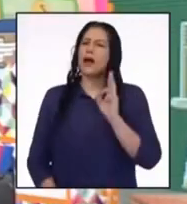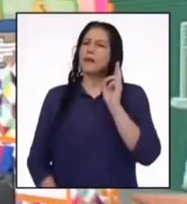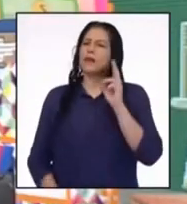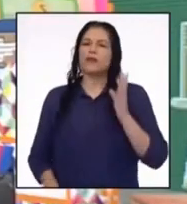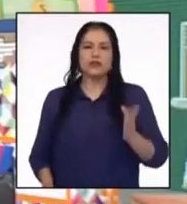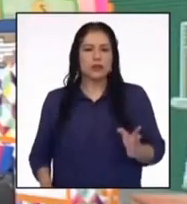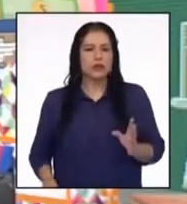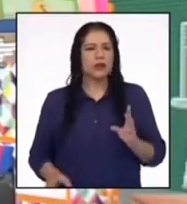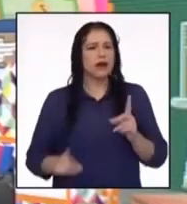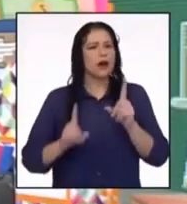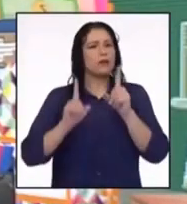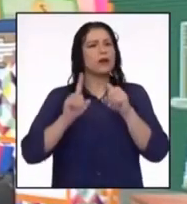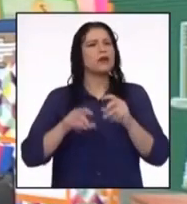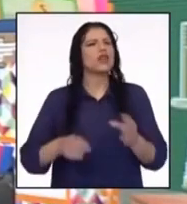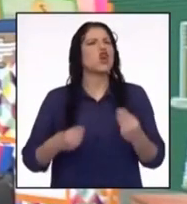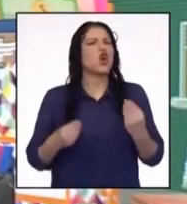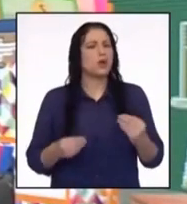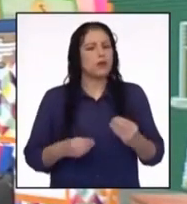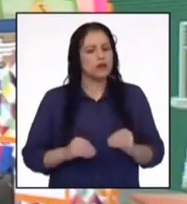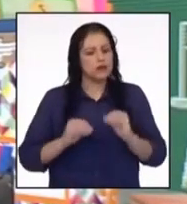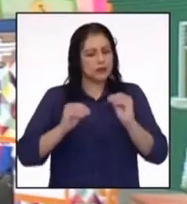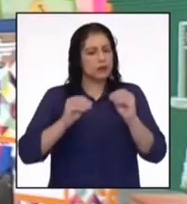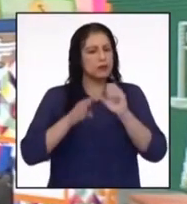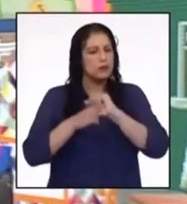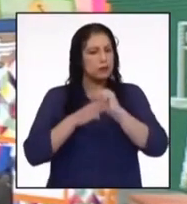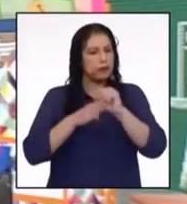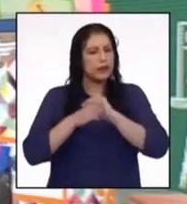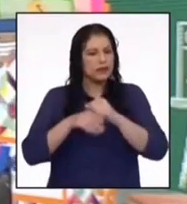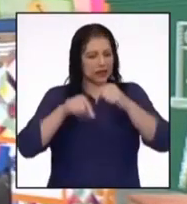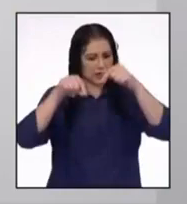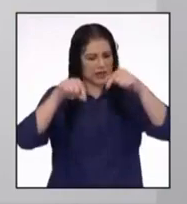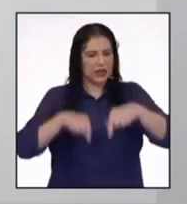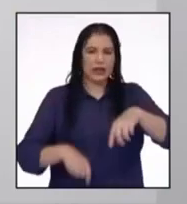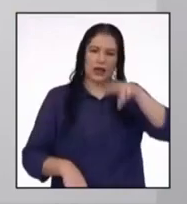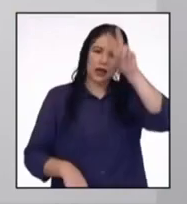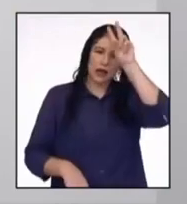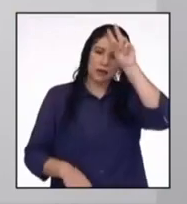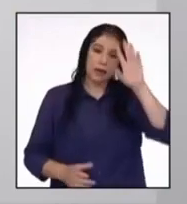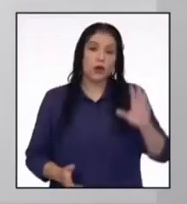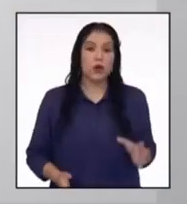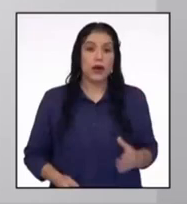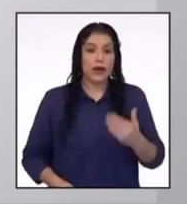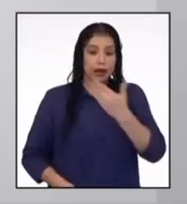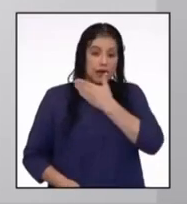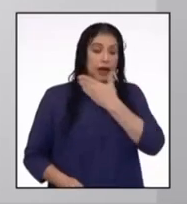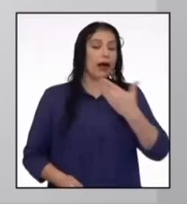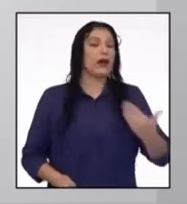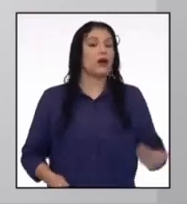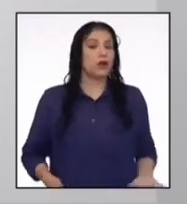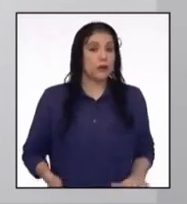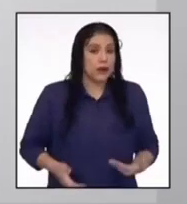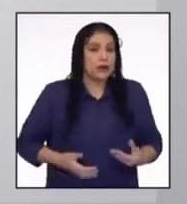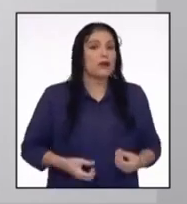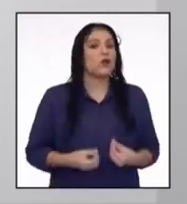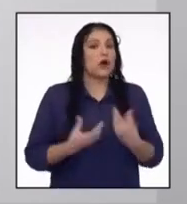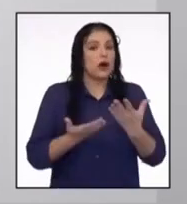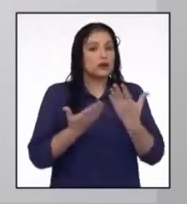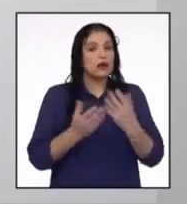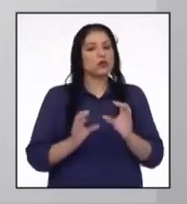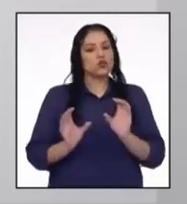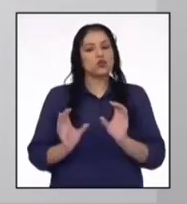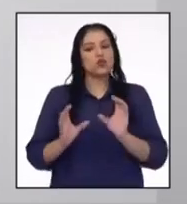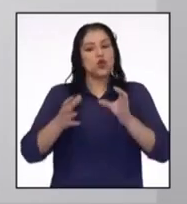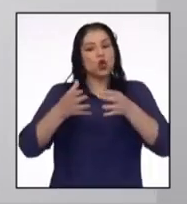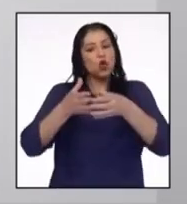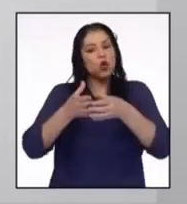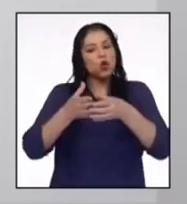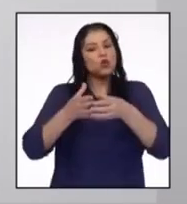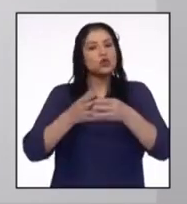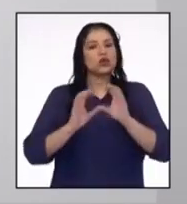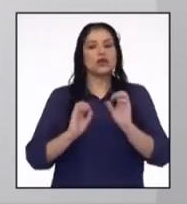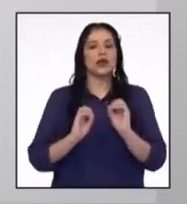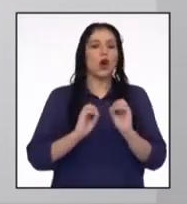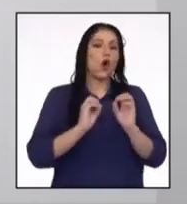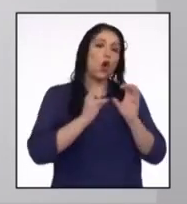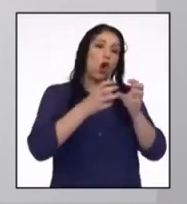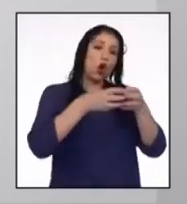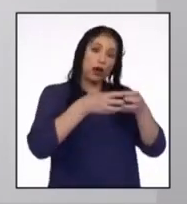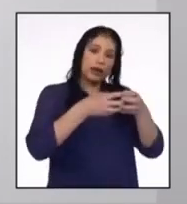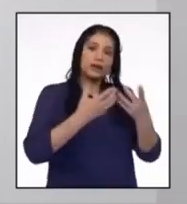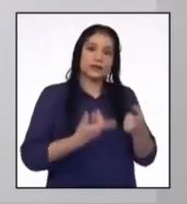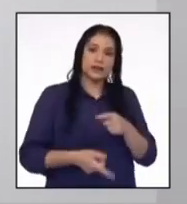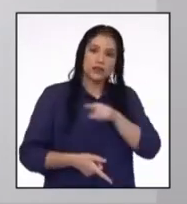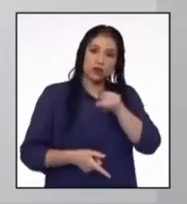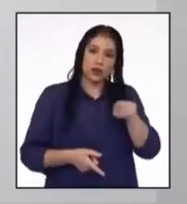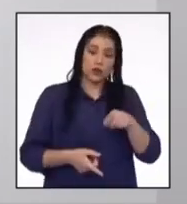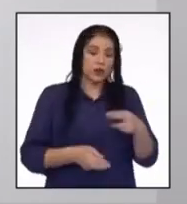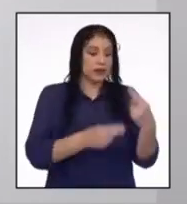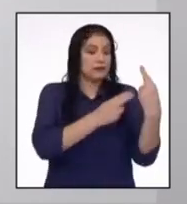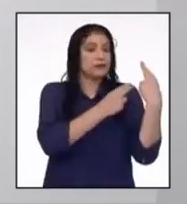Profesora, ¿y cómo se está implementando todo esto en nuestro país? El Estado ha establecido un conjunto de instituciones